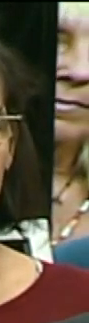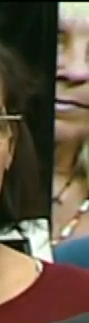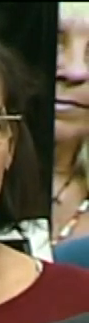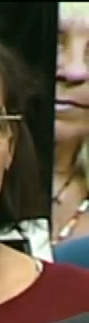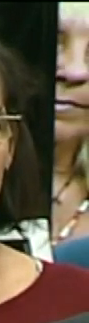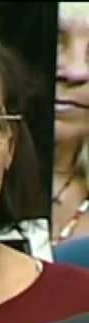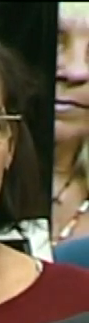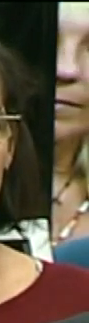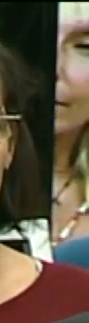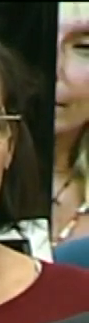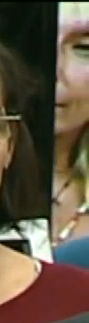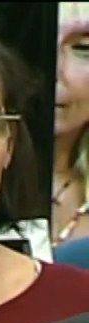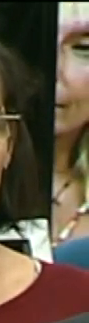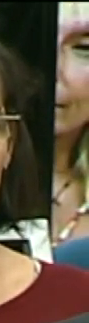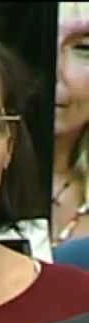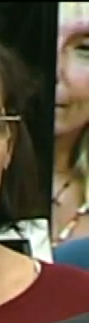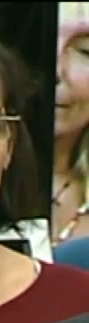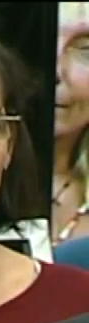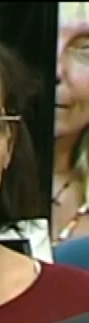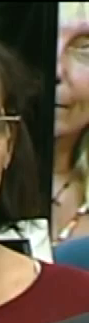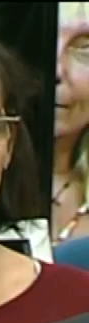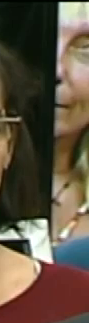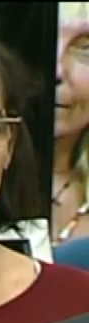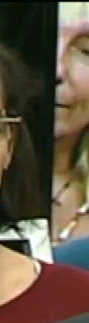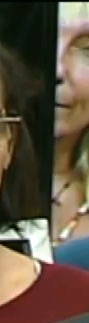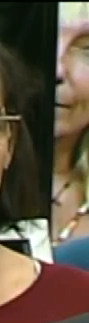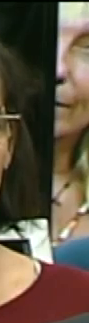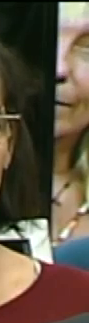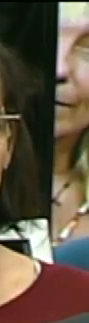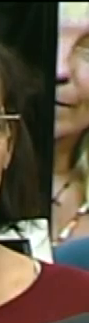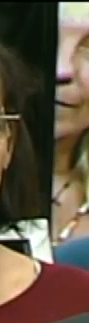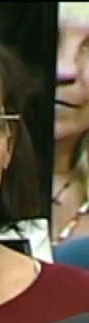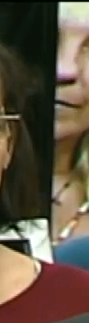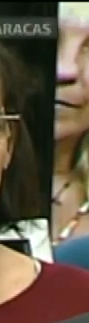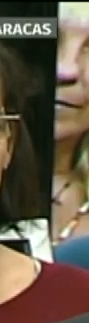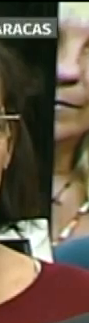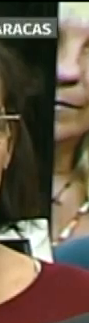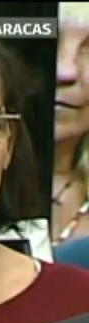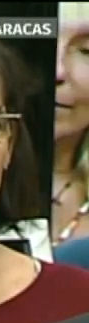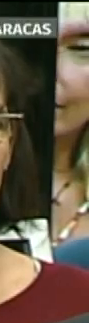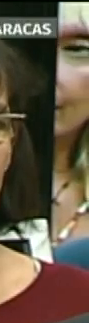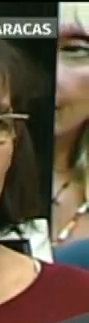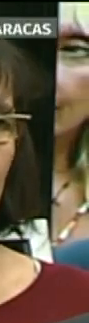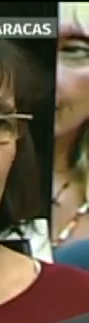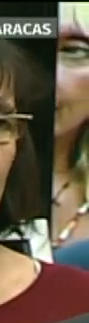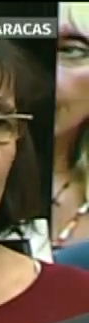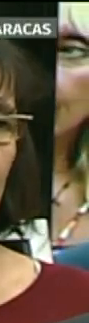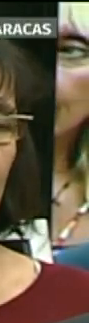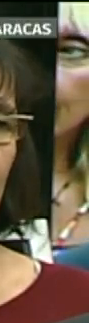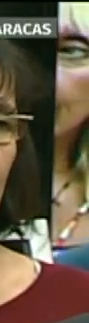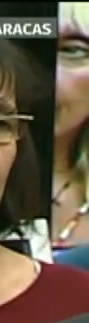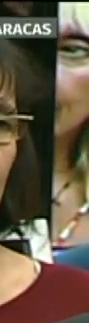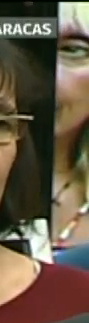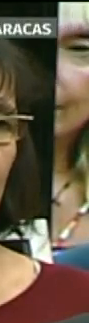apoyo de la comunidad internacional y los Estados Unidos. ¿Cuál es su